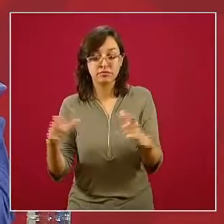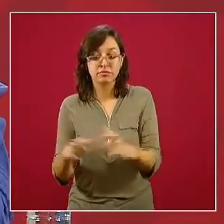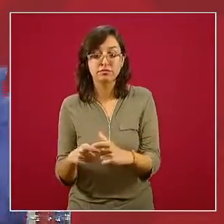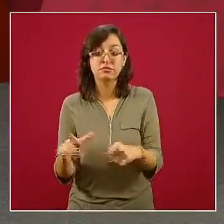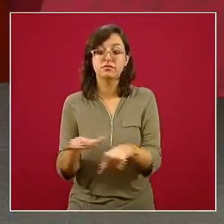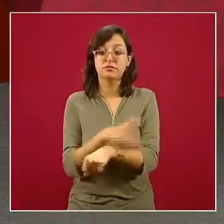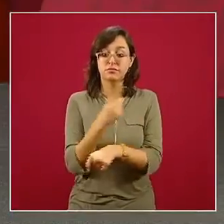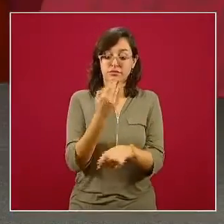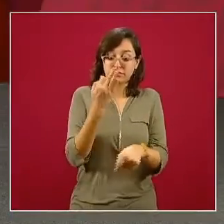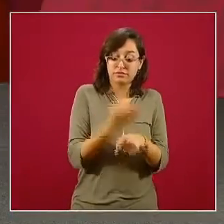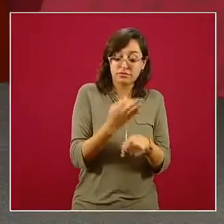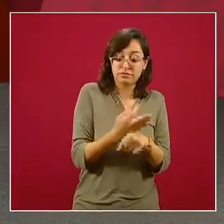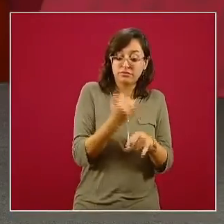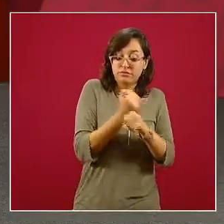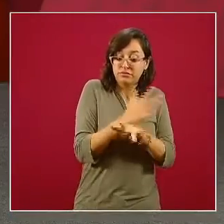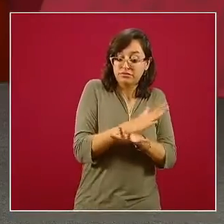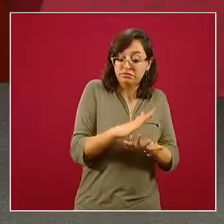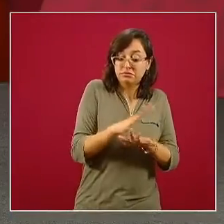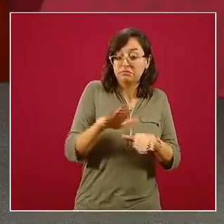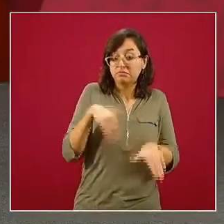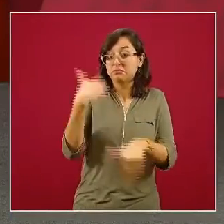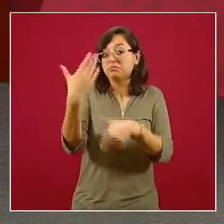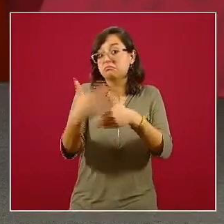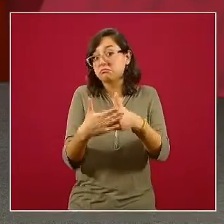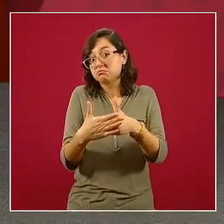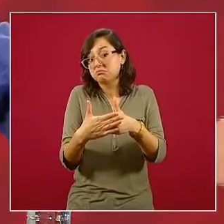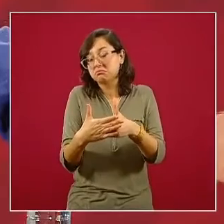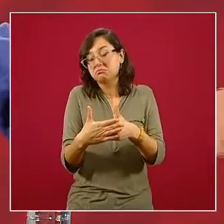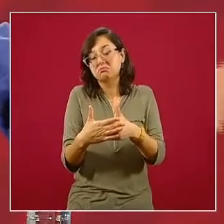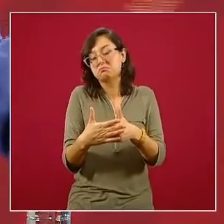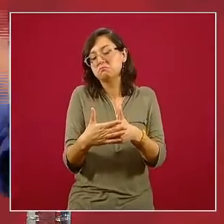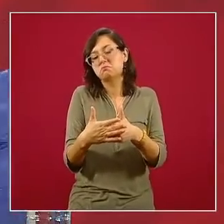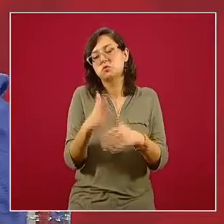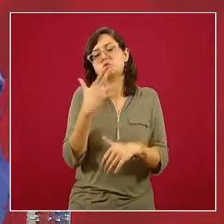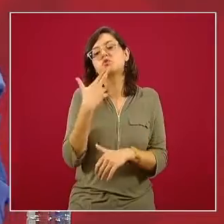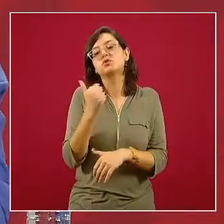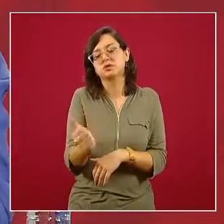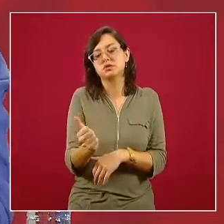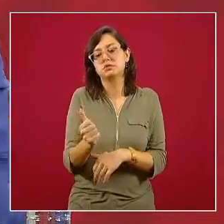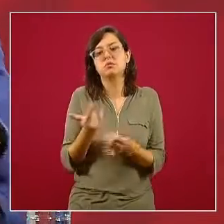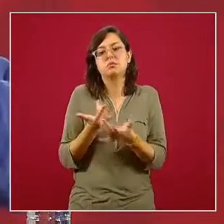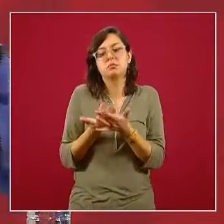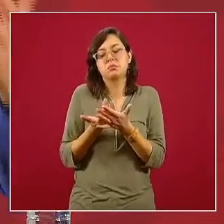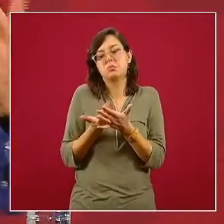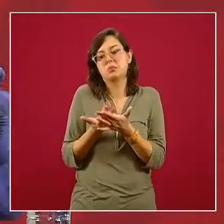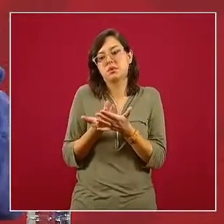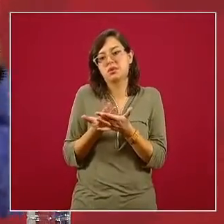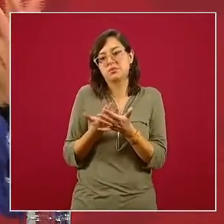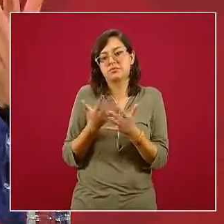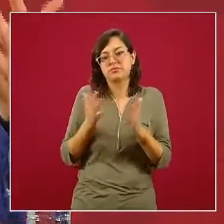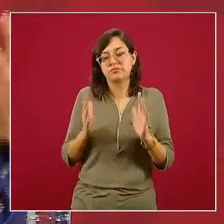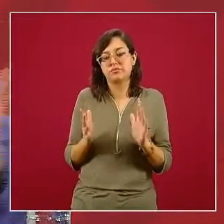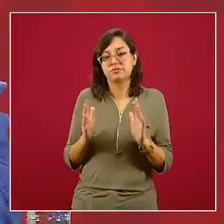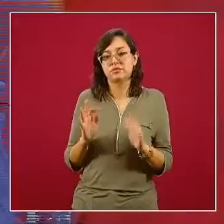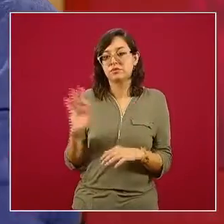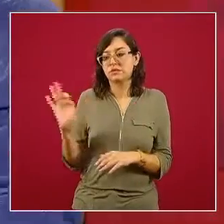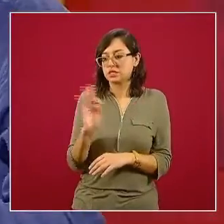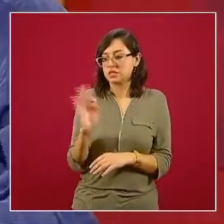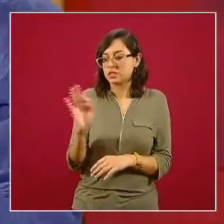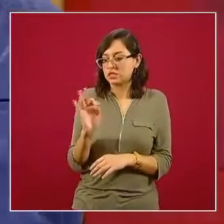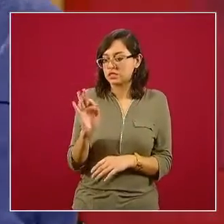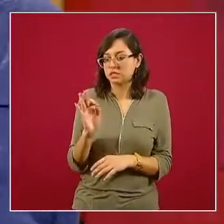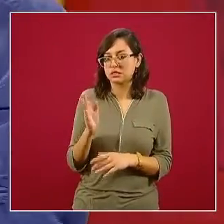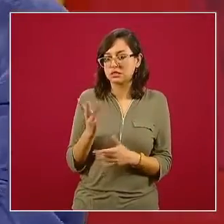ahorita deja de ser relevante después. Entonces, a menos que de inicio se encuentre ya títulos muy